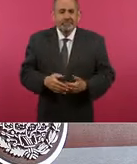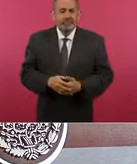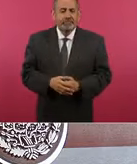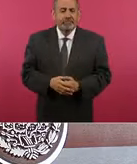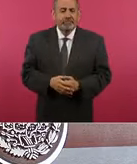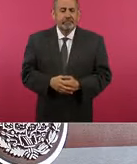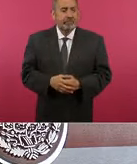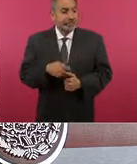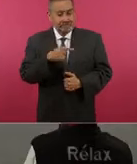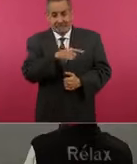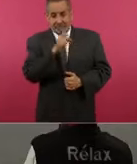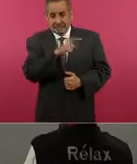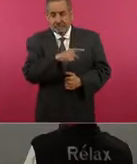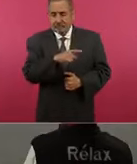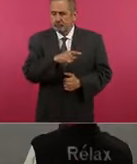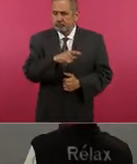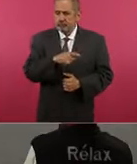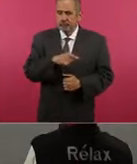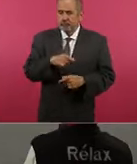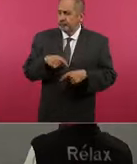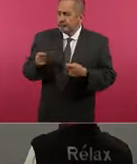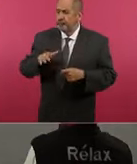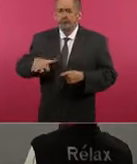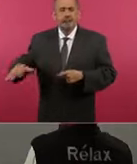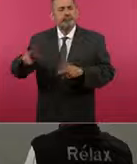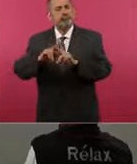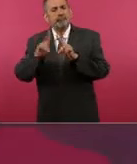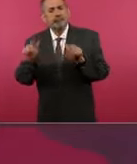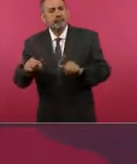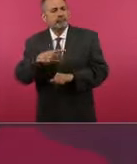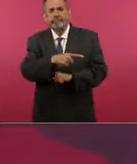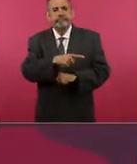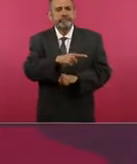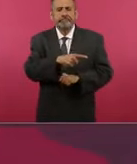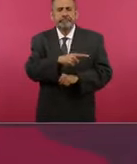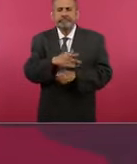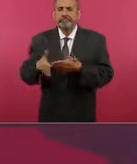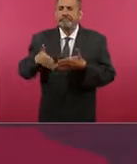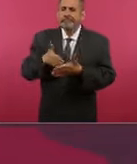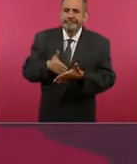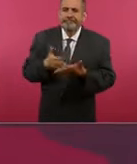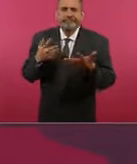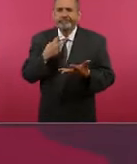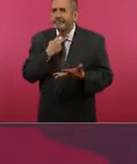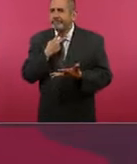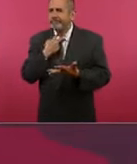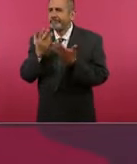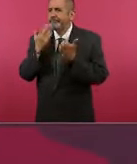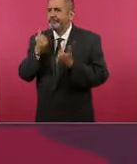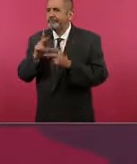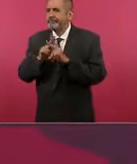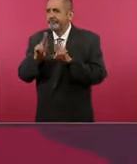que impiden que podamos vivir en paz y con felicidad.